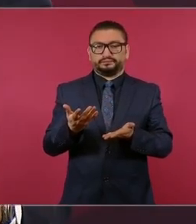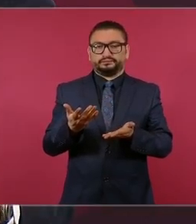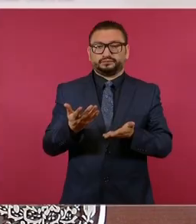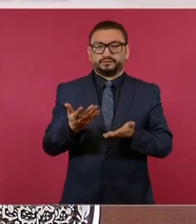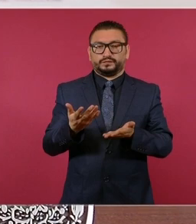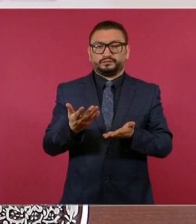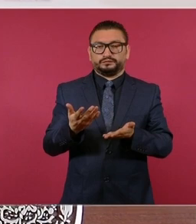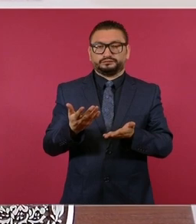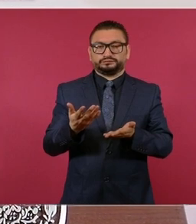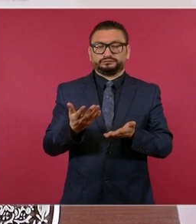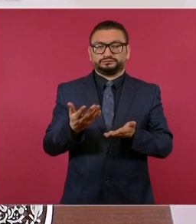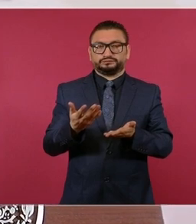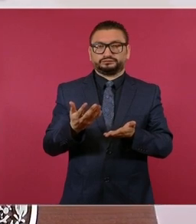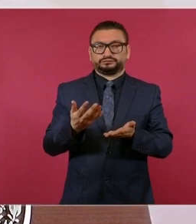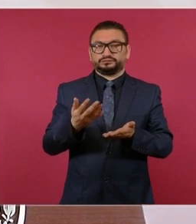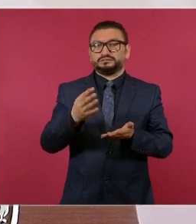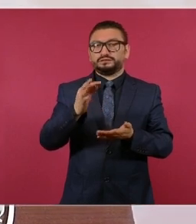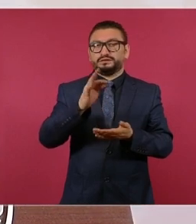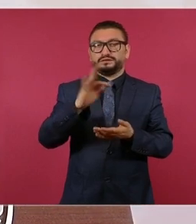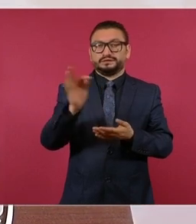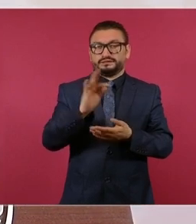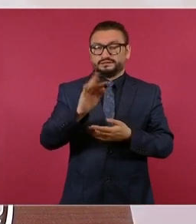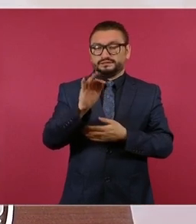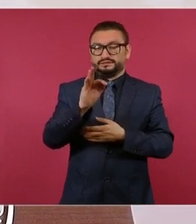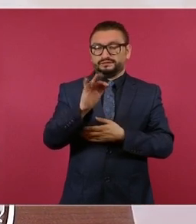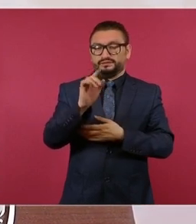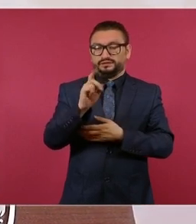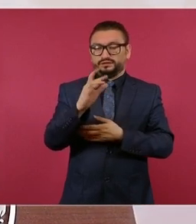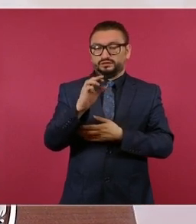cancelar, como ya se hizo, los fideicomisos,